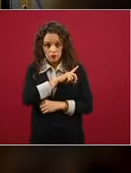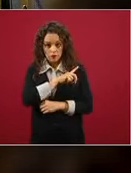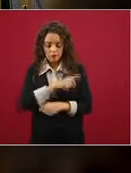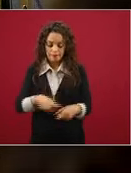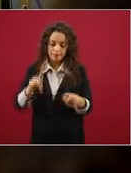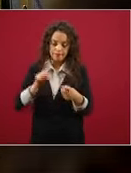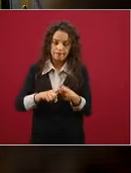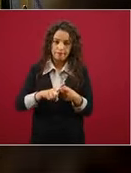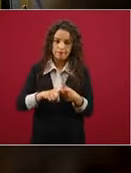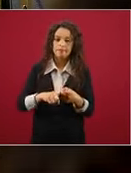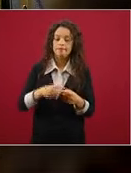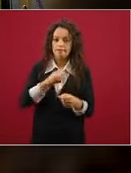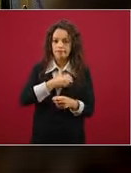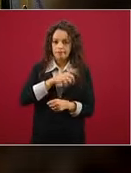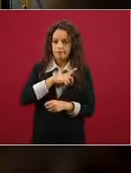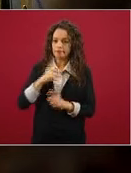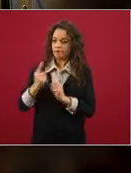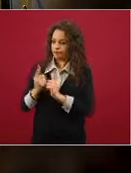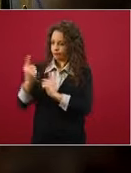distancia,